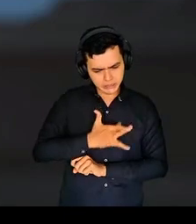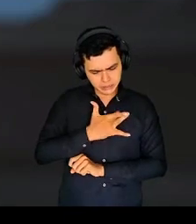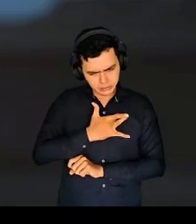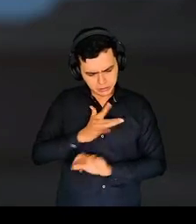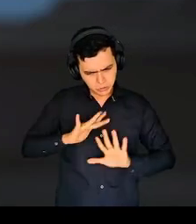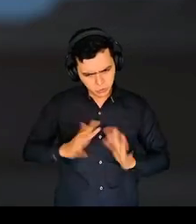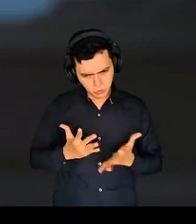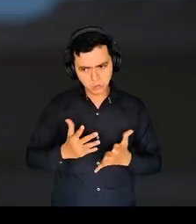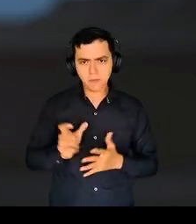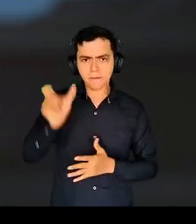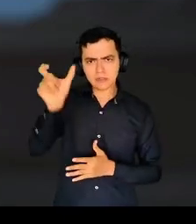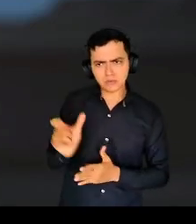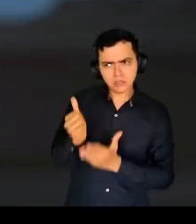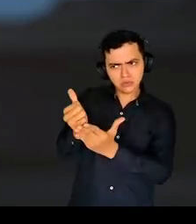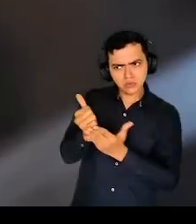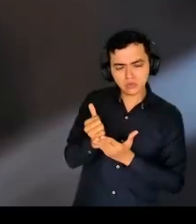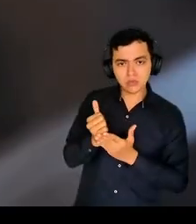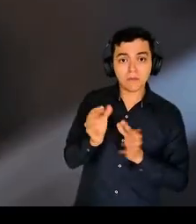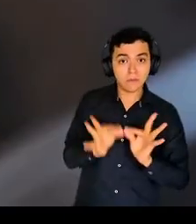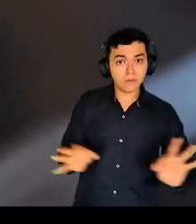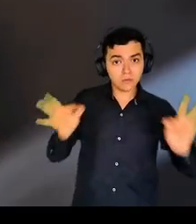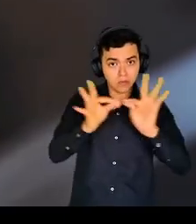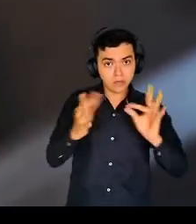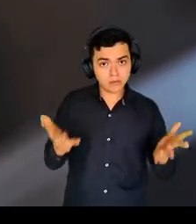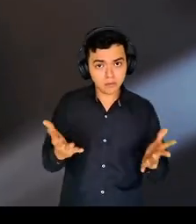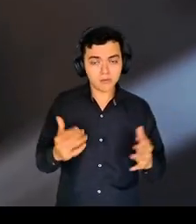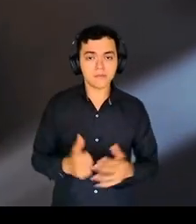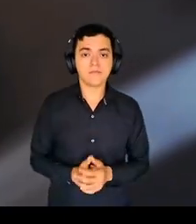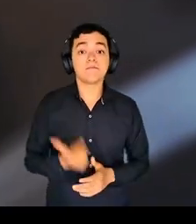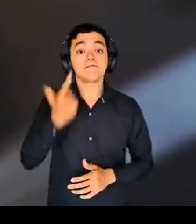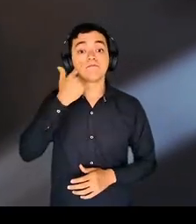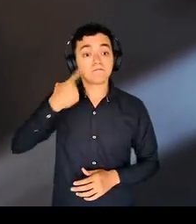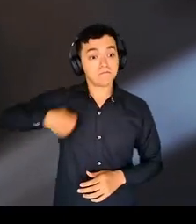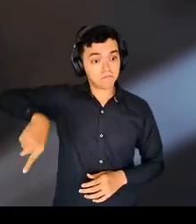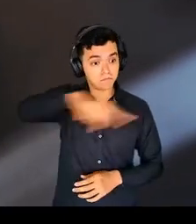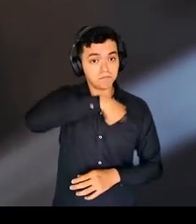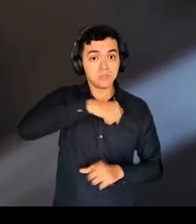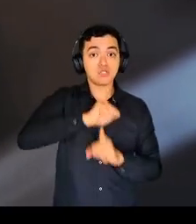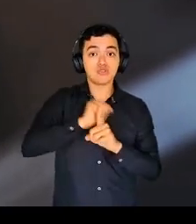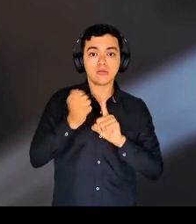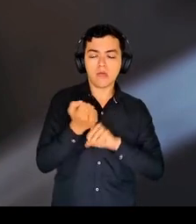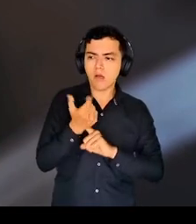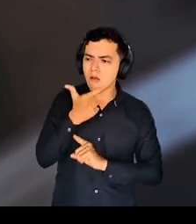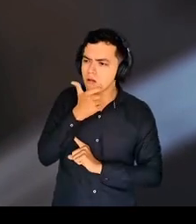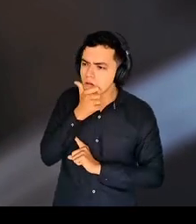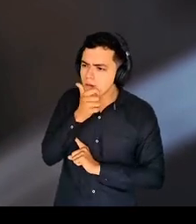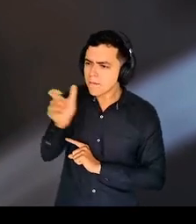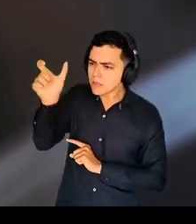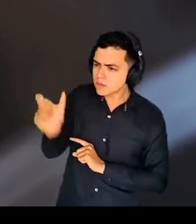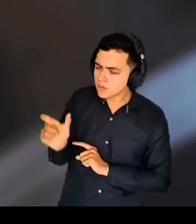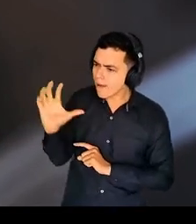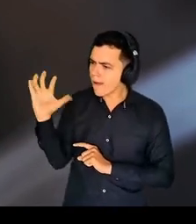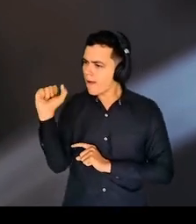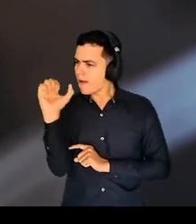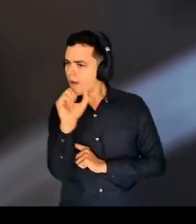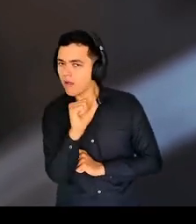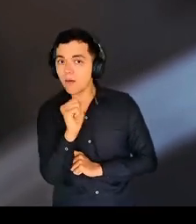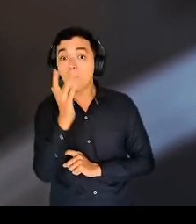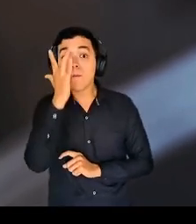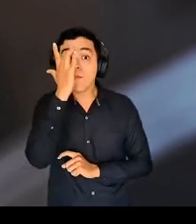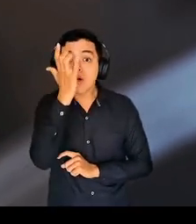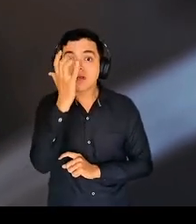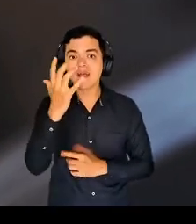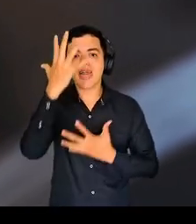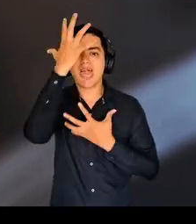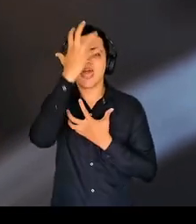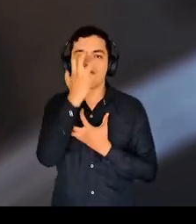confrontarnos con la realidad. Es por esto que como sociedad debemos estar atentos. Reconocer que la depresión puede estar camuflada